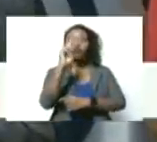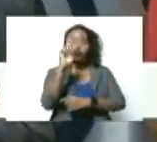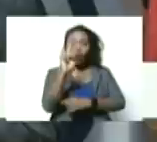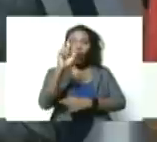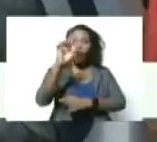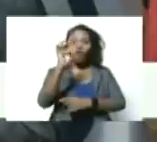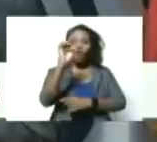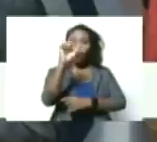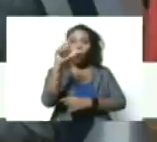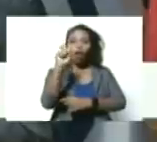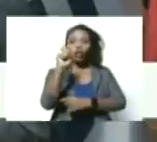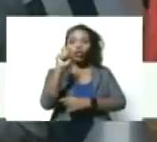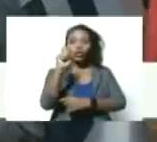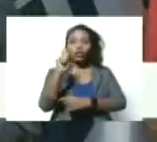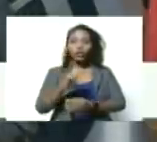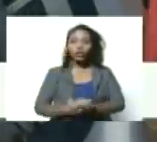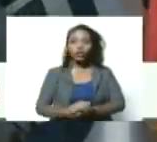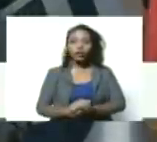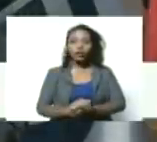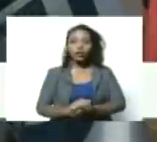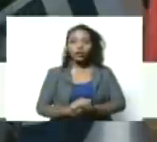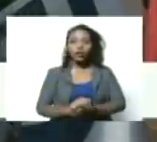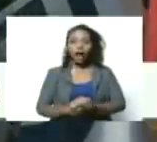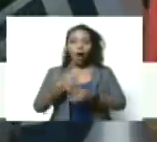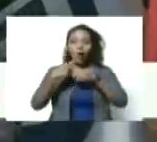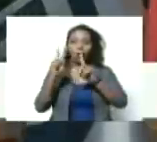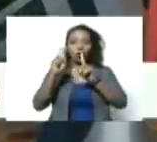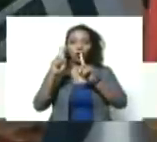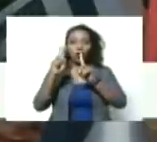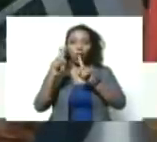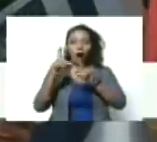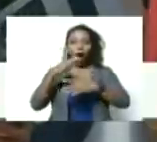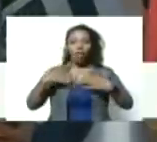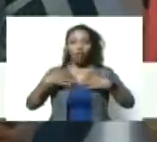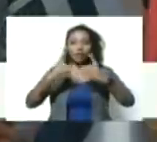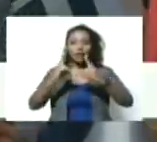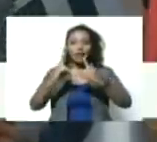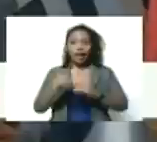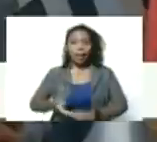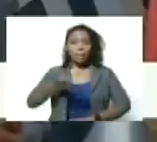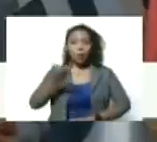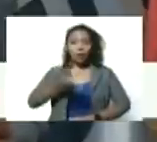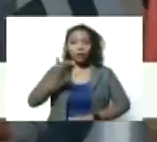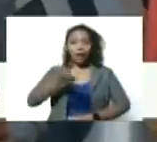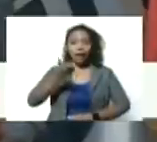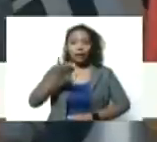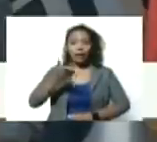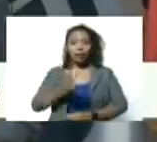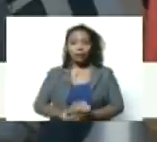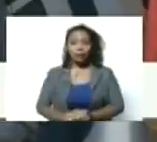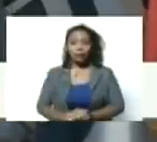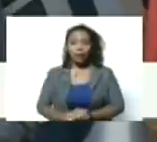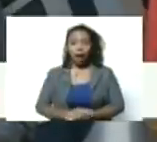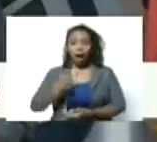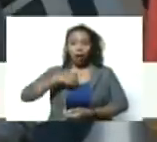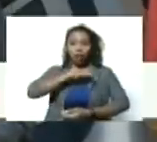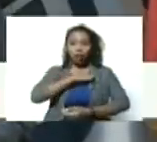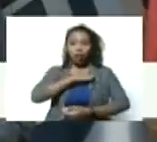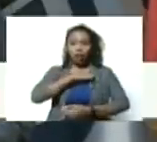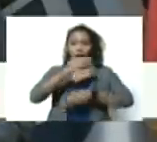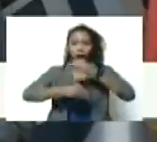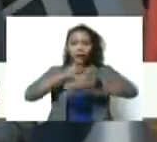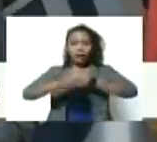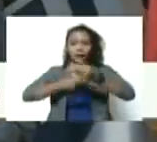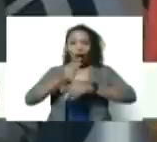causándole pérdida de la visión y heridas a otro adolescente. Es importante para nosotros destacar